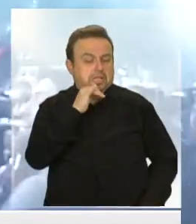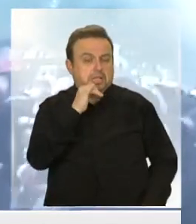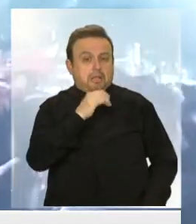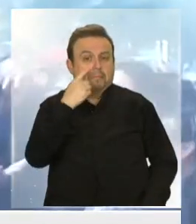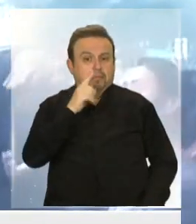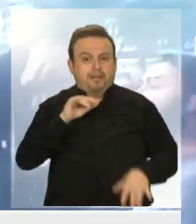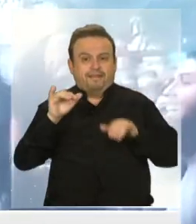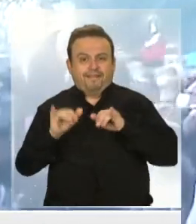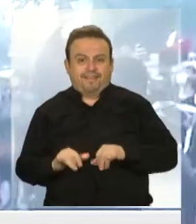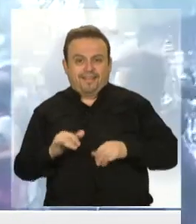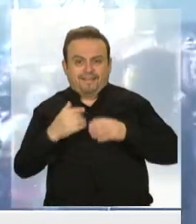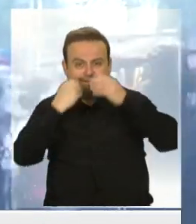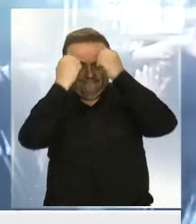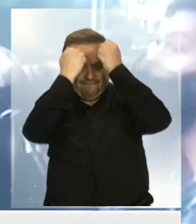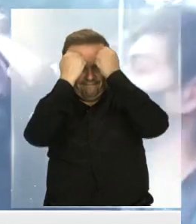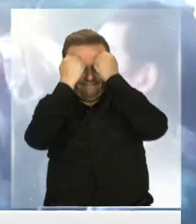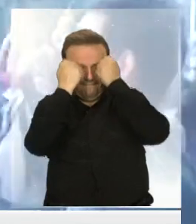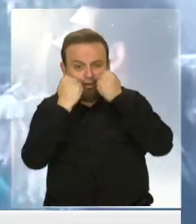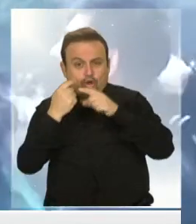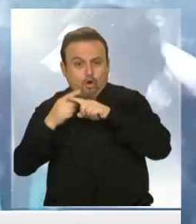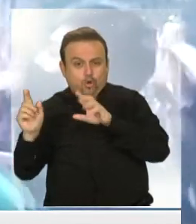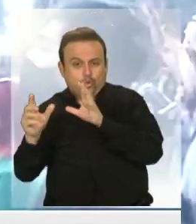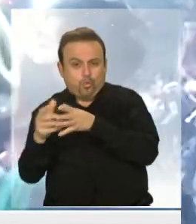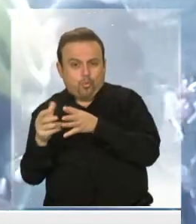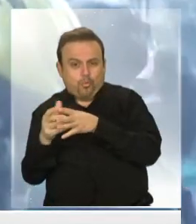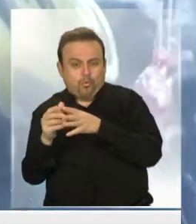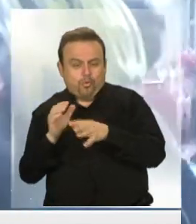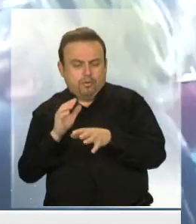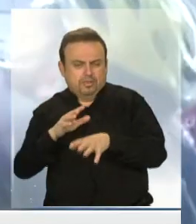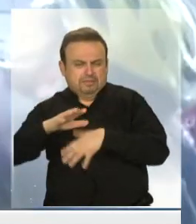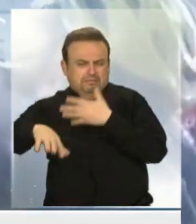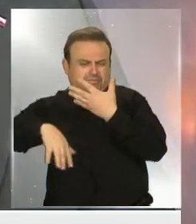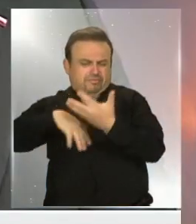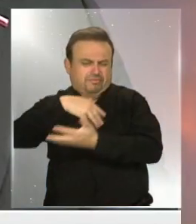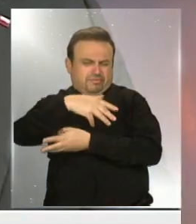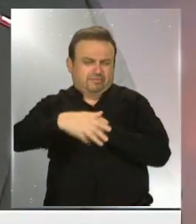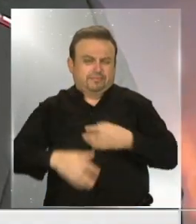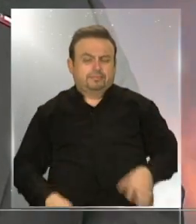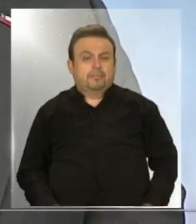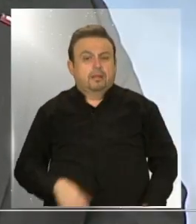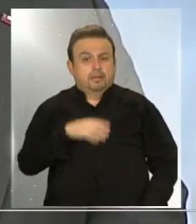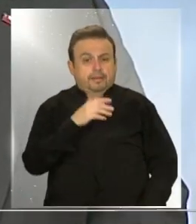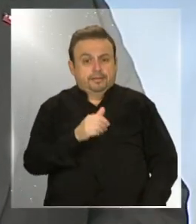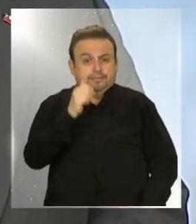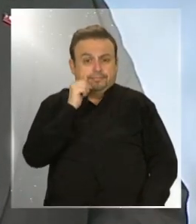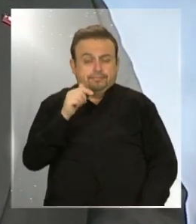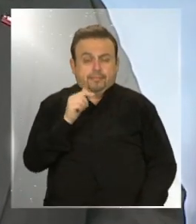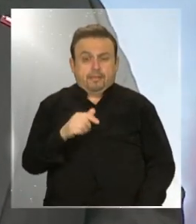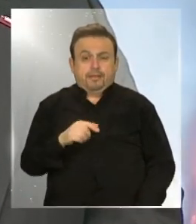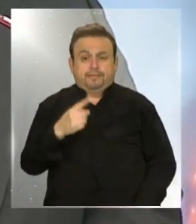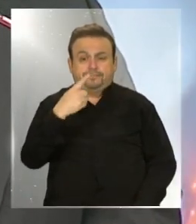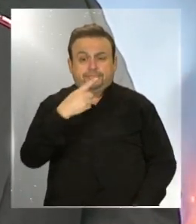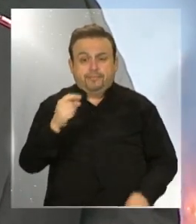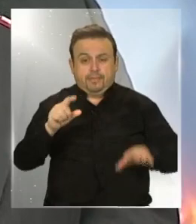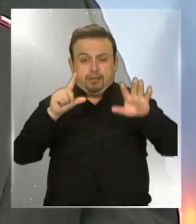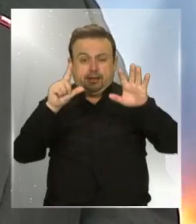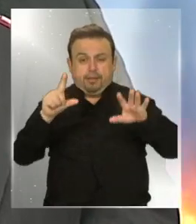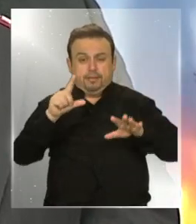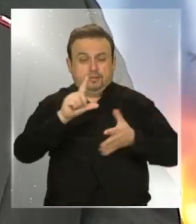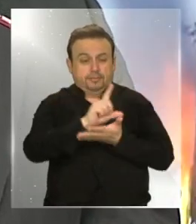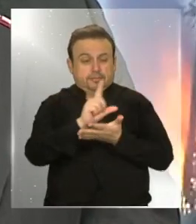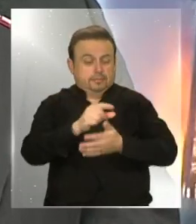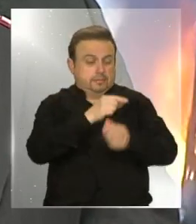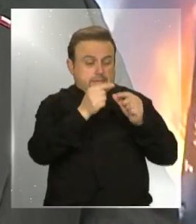embargo, se mantuvieron hechos graves de violencia. Durante la jornada se desarrollaron 107 eventos a nivel